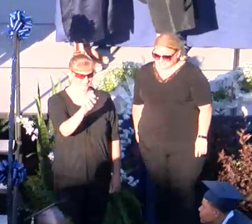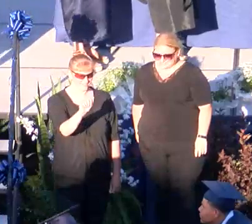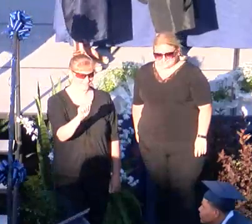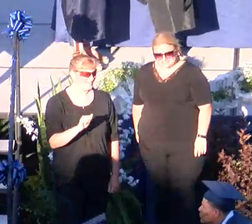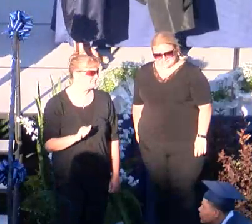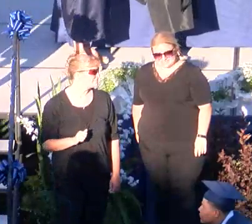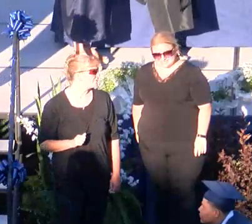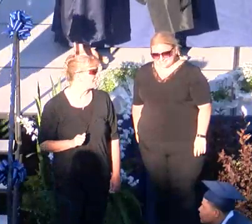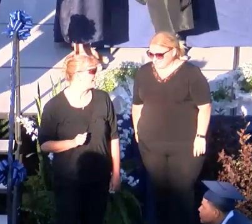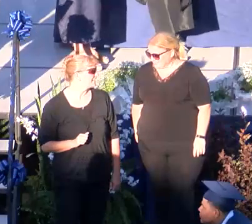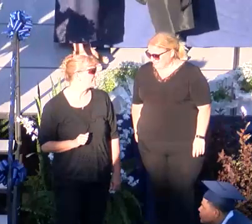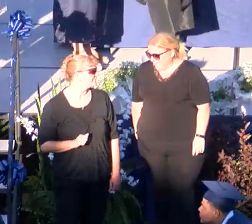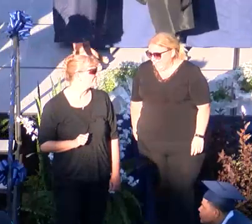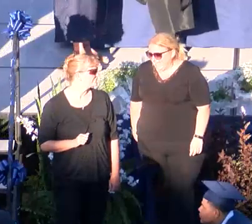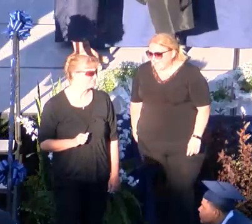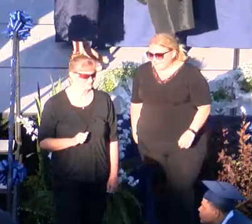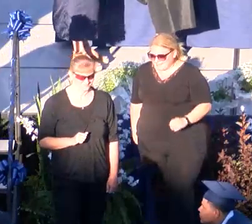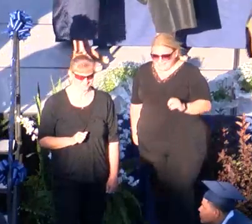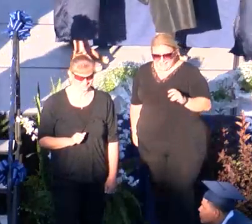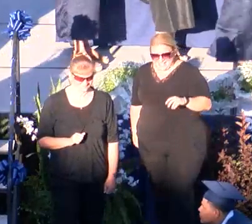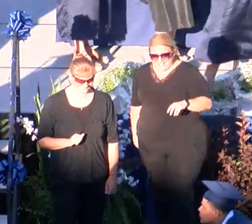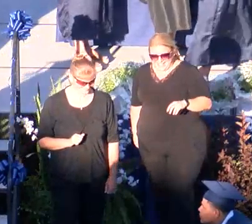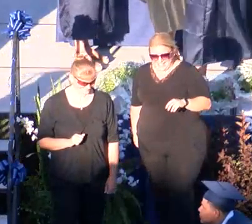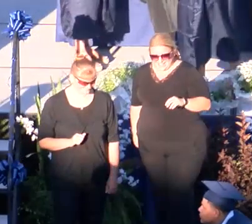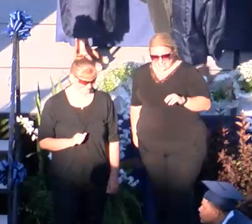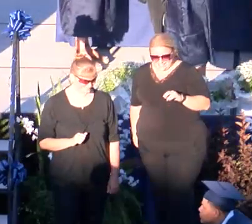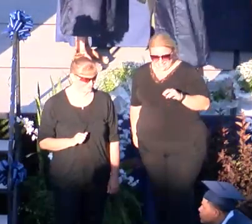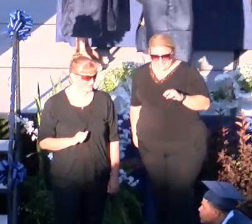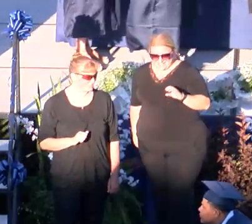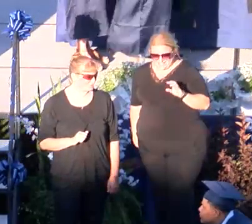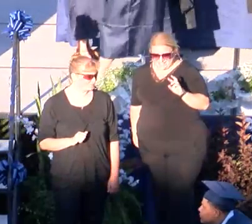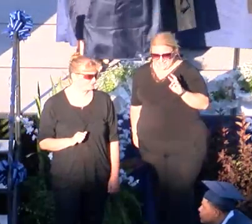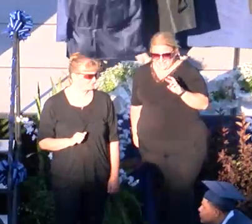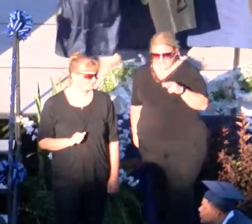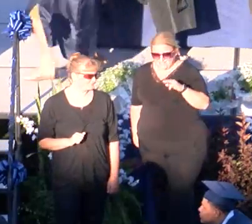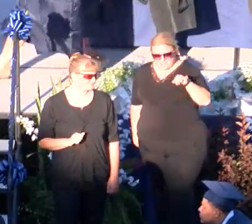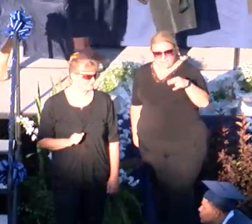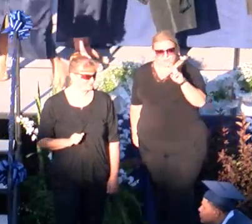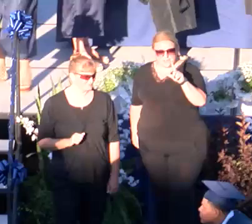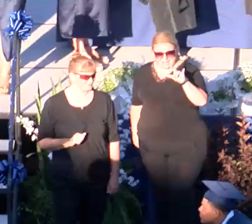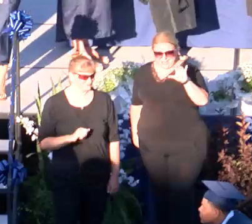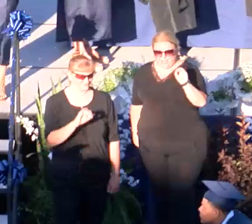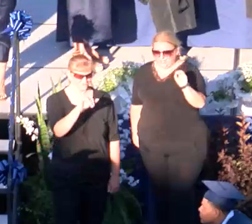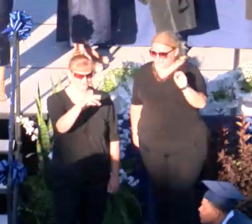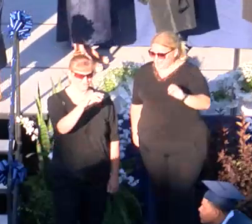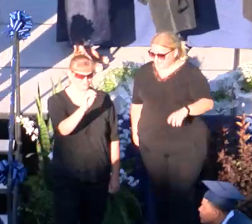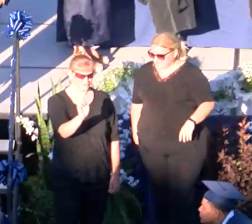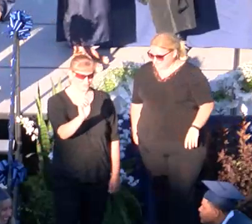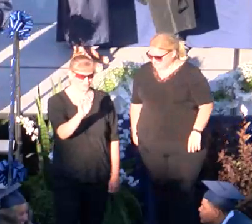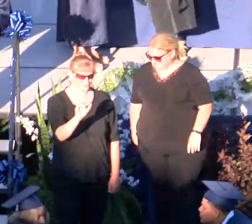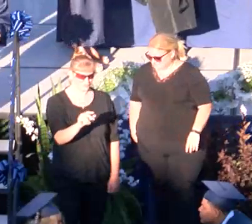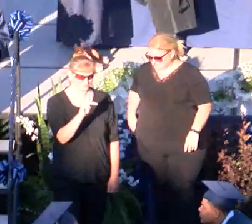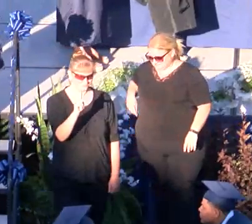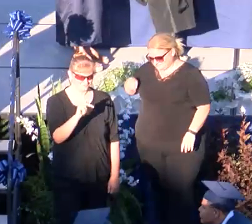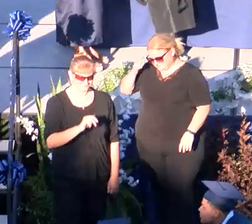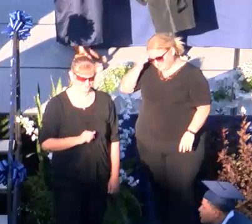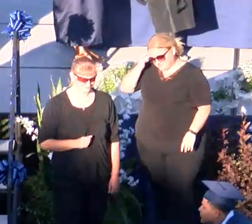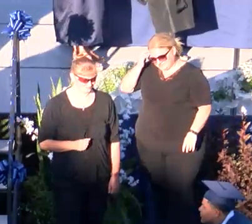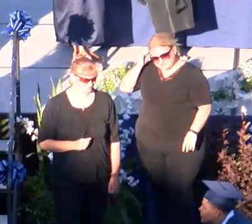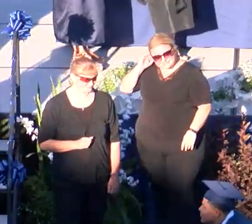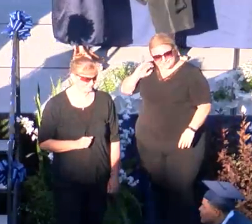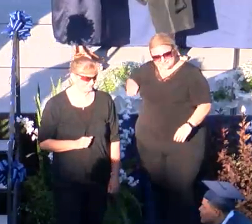Eyes. Julia Amarani Mendoza. Joel Alcaraz.